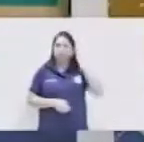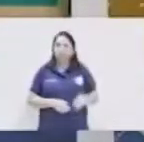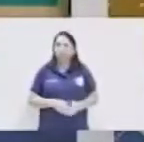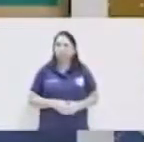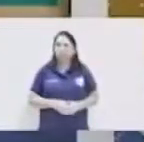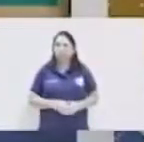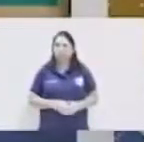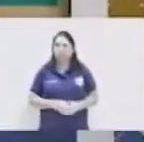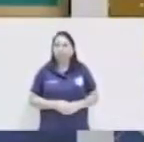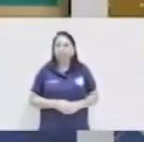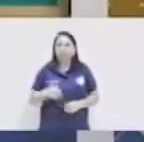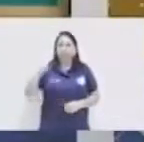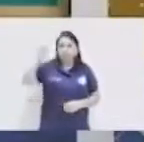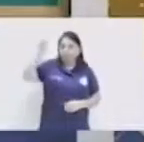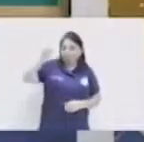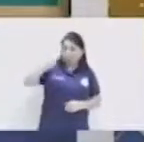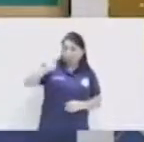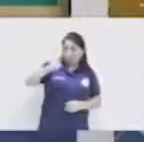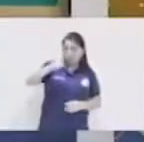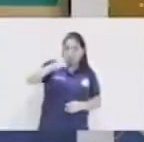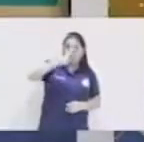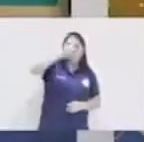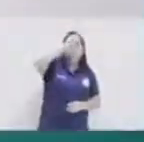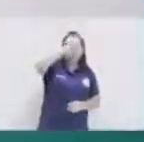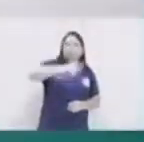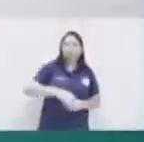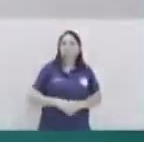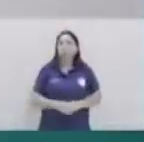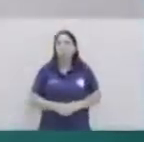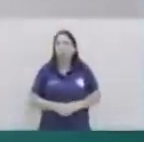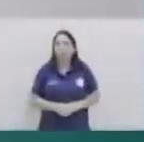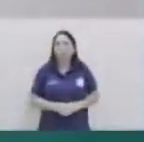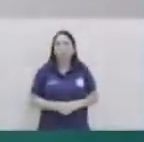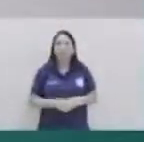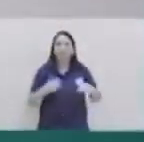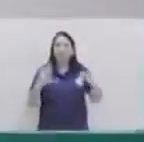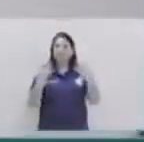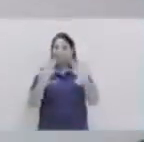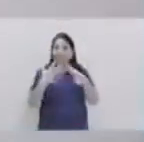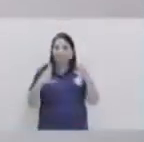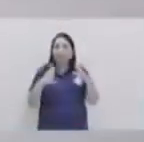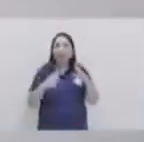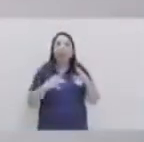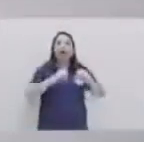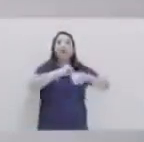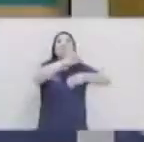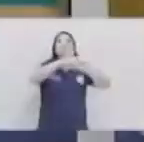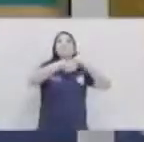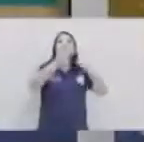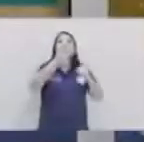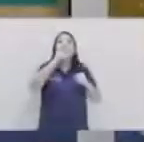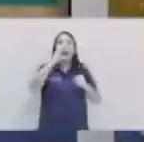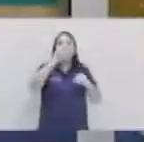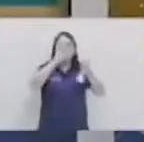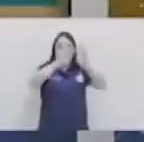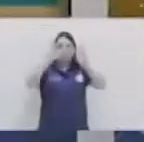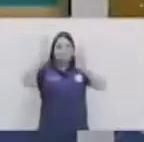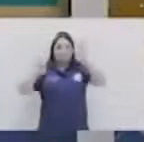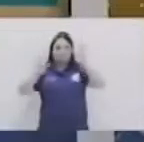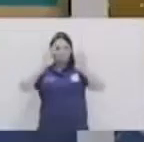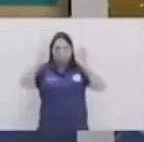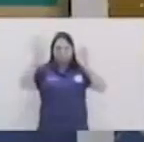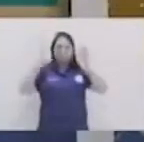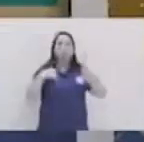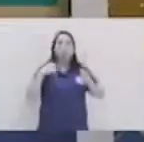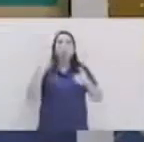se extenderá en este sentido. Ya por medio de factorización podríamos determinar